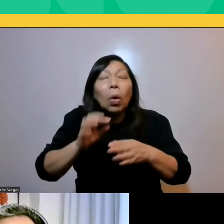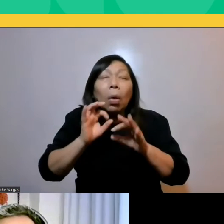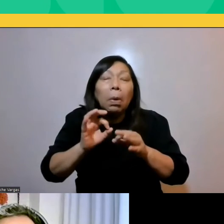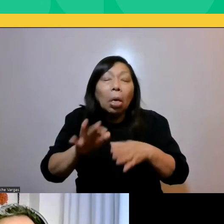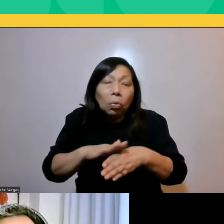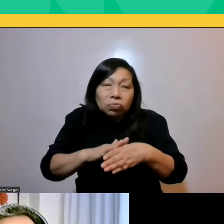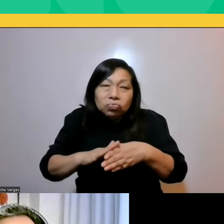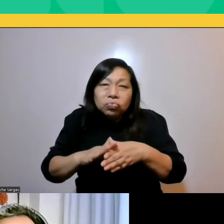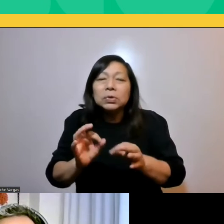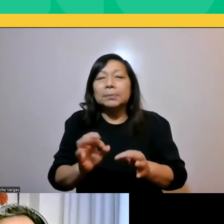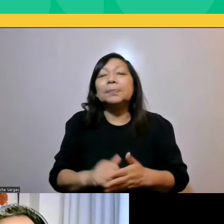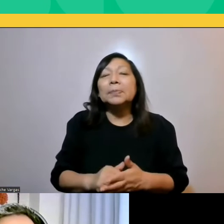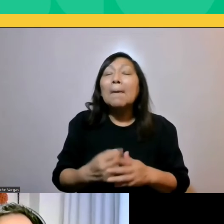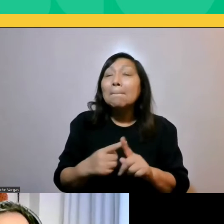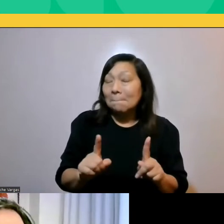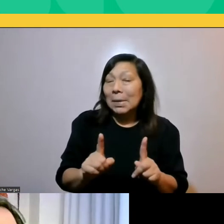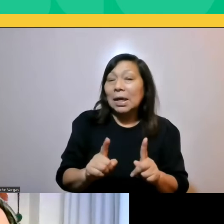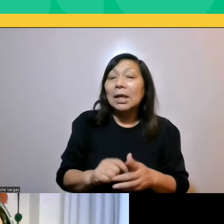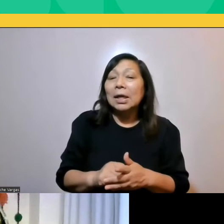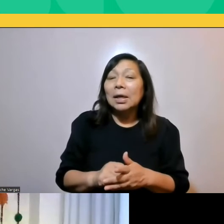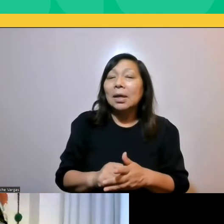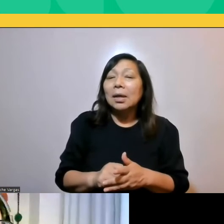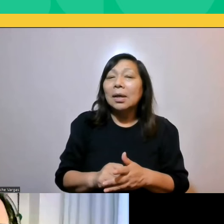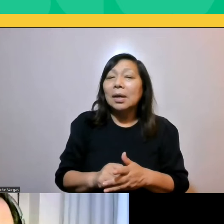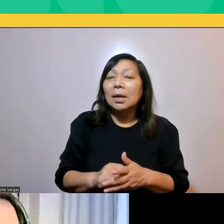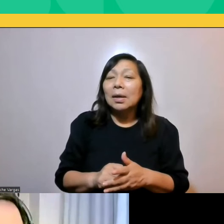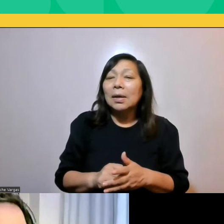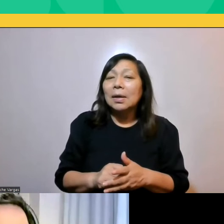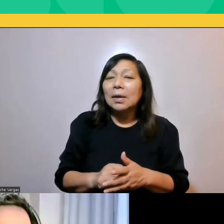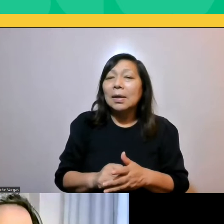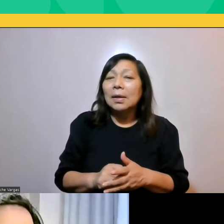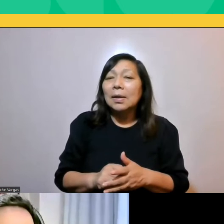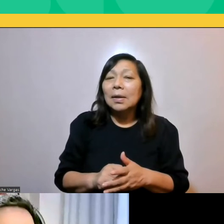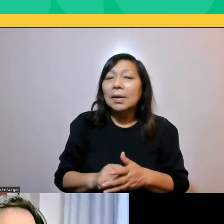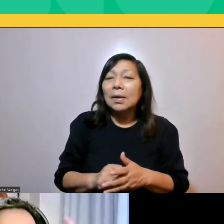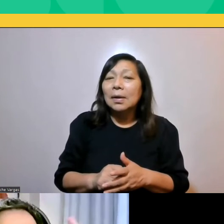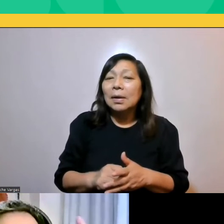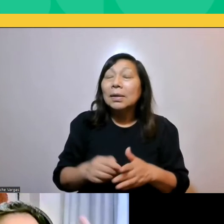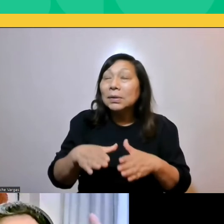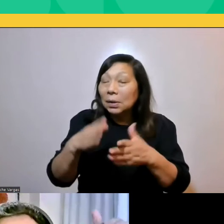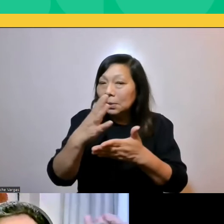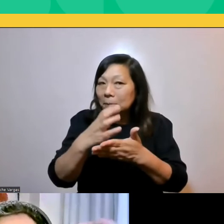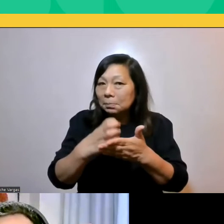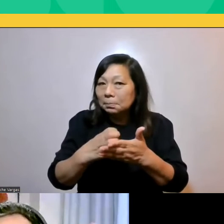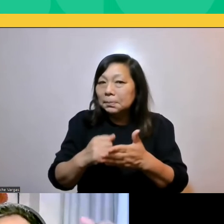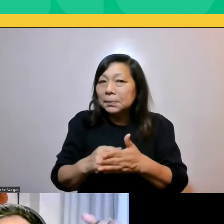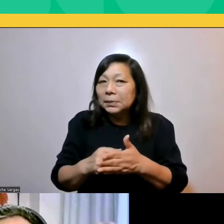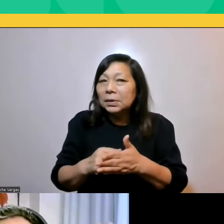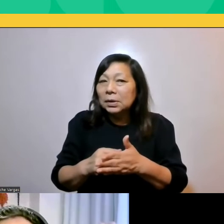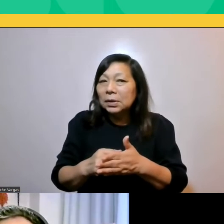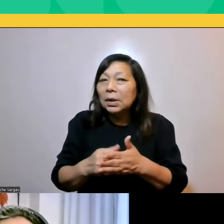al médico, ¿no? Pero las Ahora, infecciones sí reducen. claro, Las infecciones ahora, reducirían con el uso de un